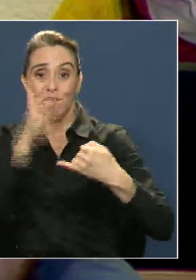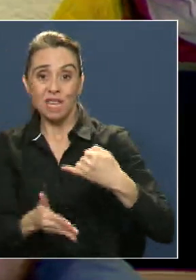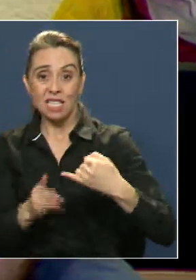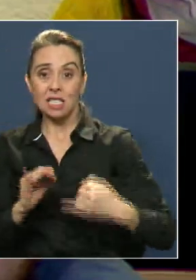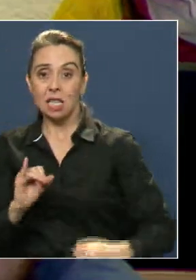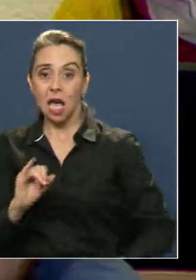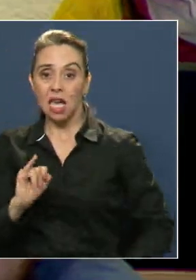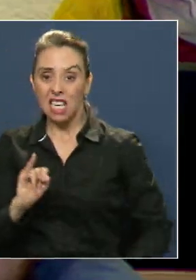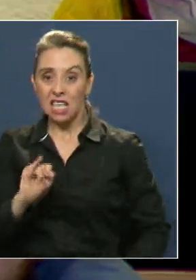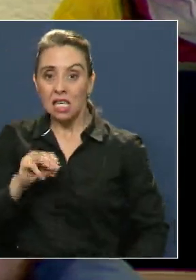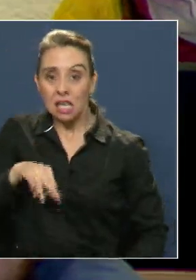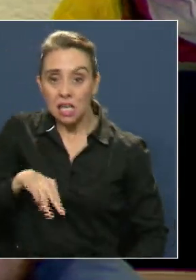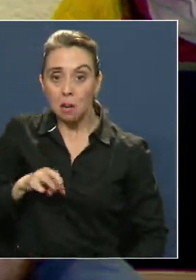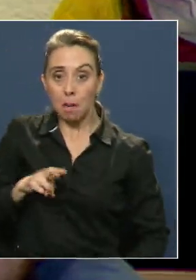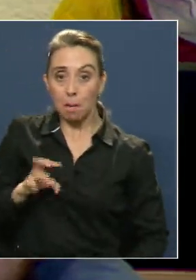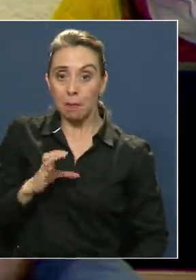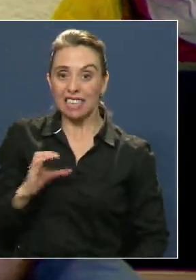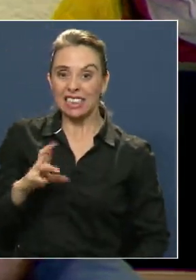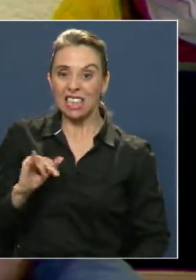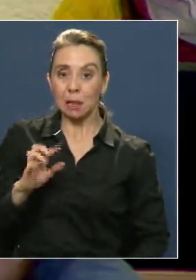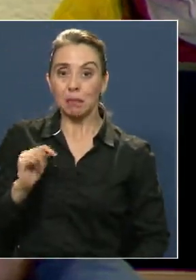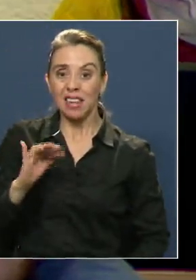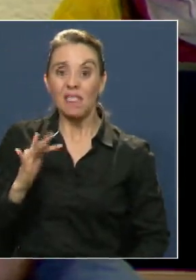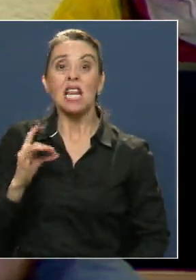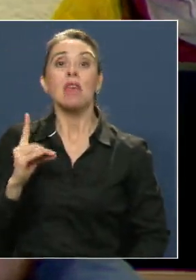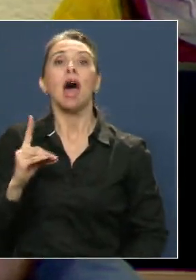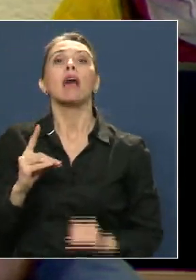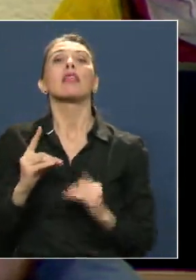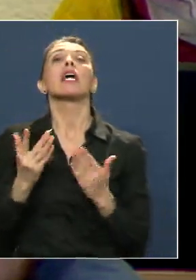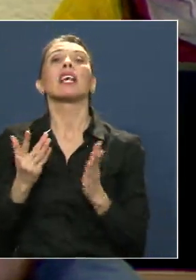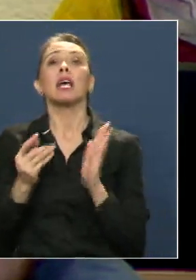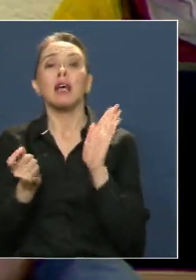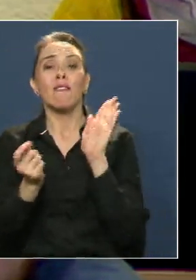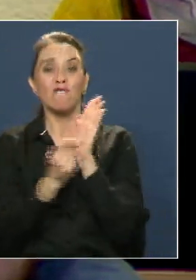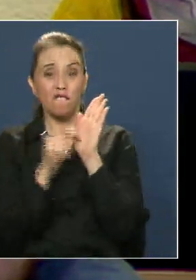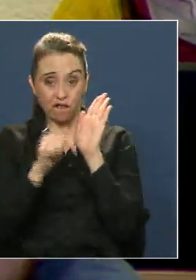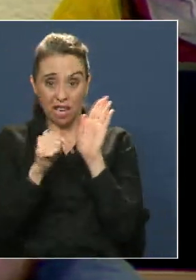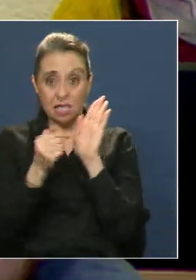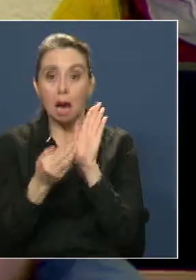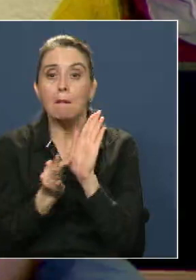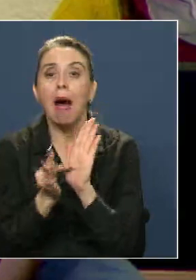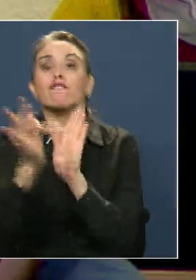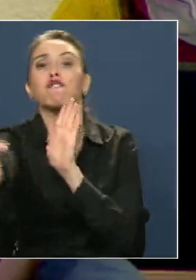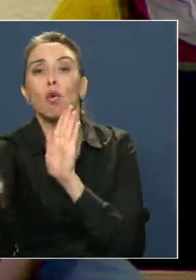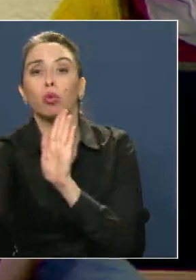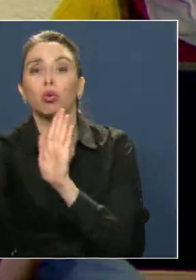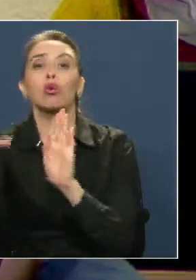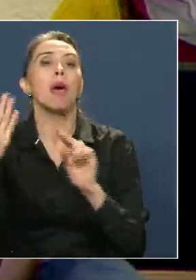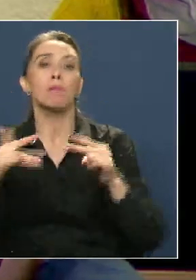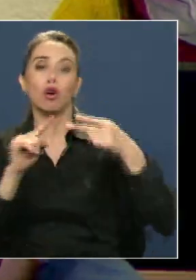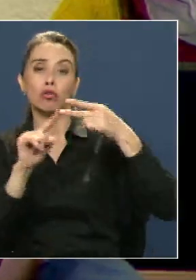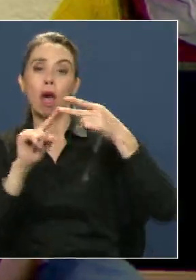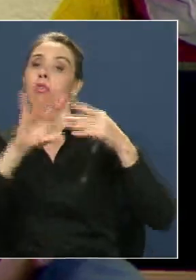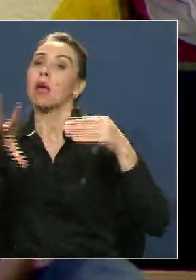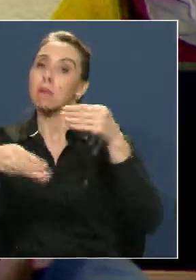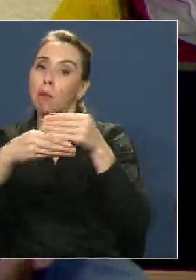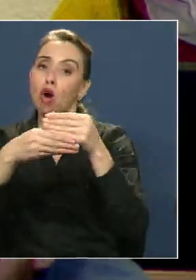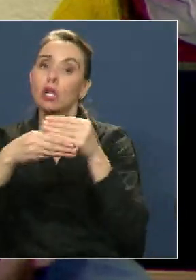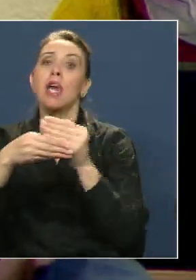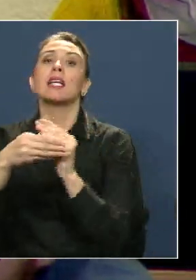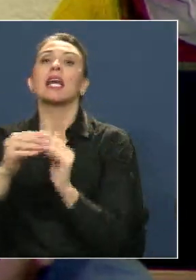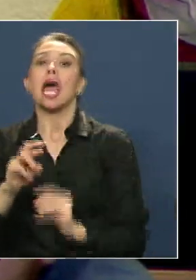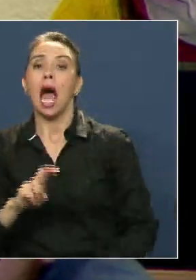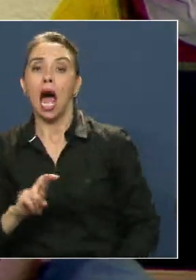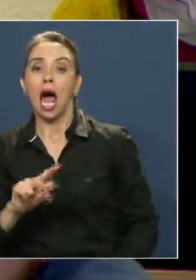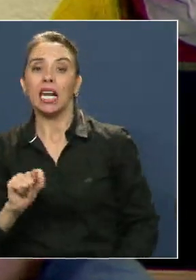futuro. Por eso la retroactividad parece fundamental y por eso parece fundamental también pensar en